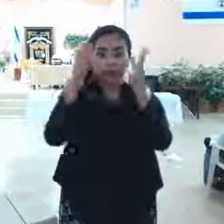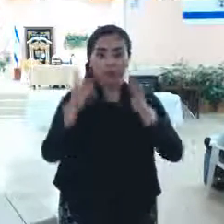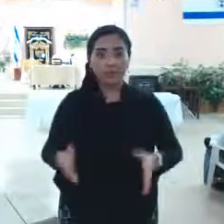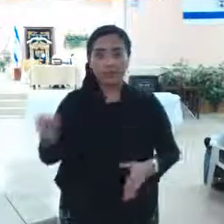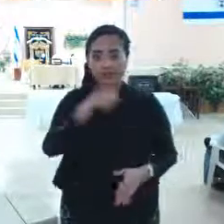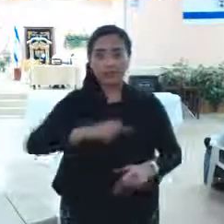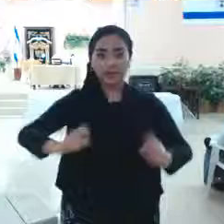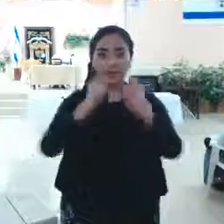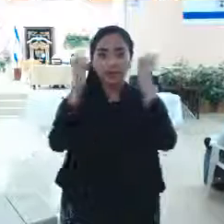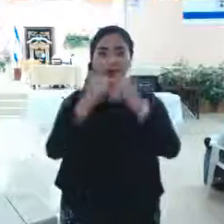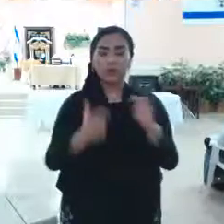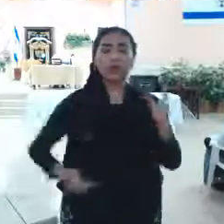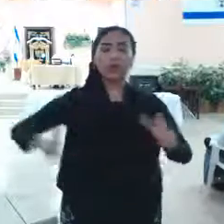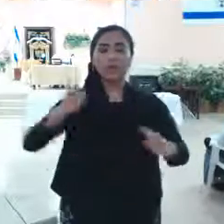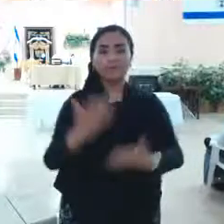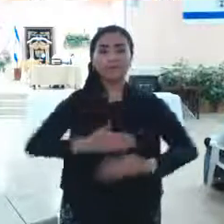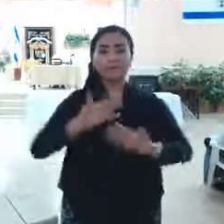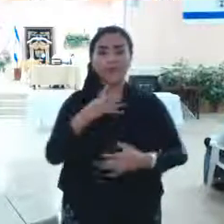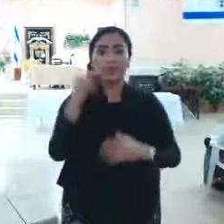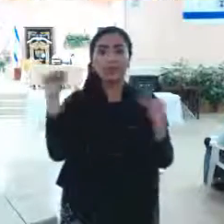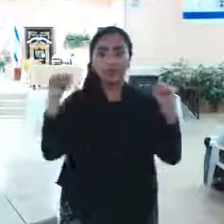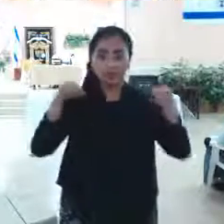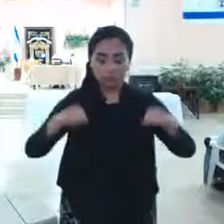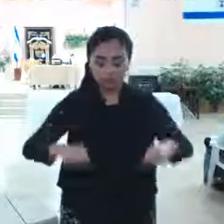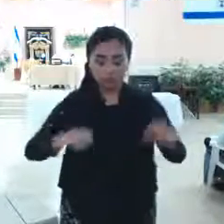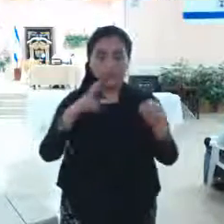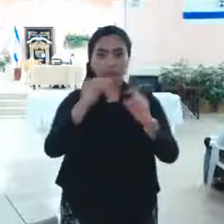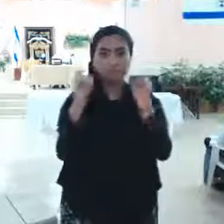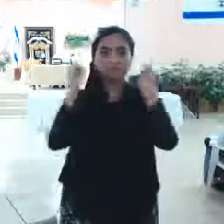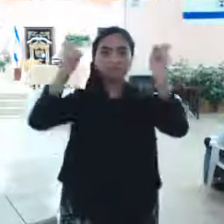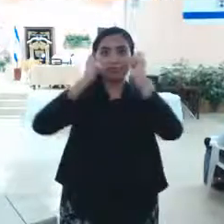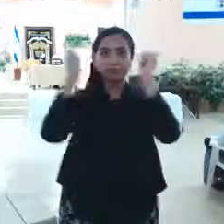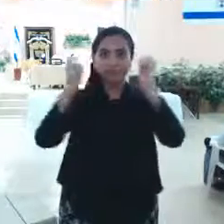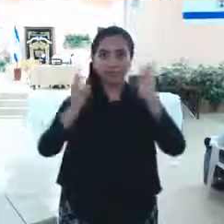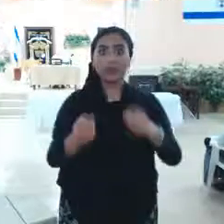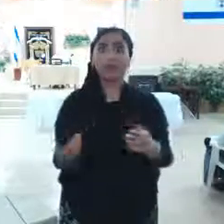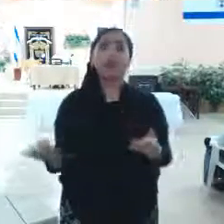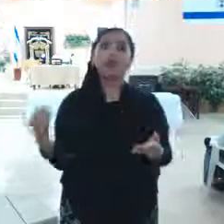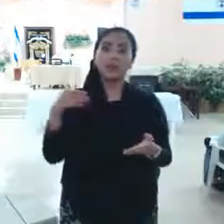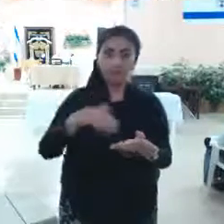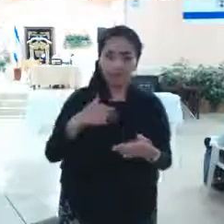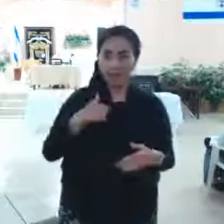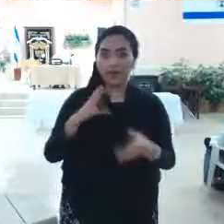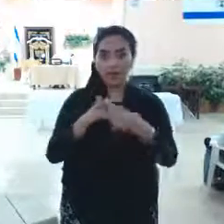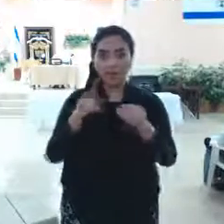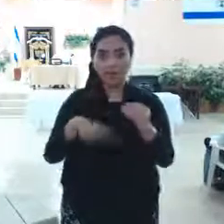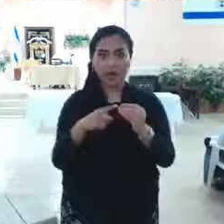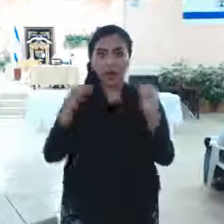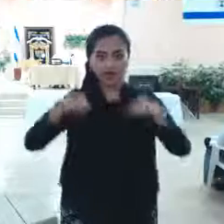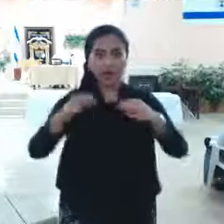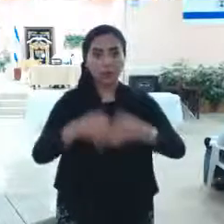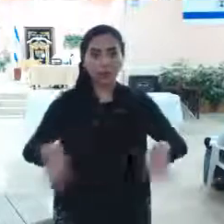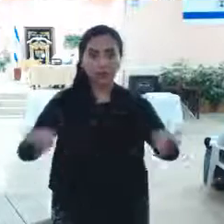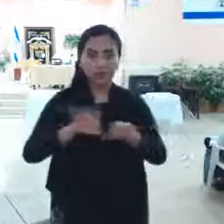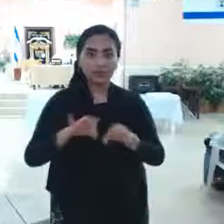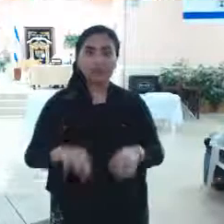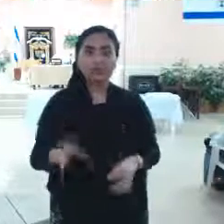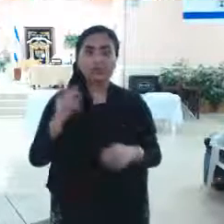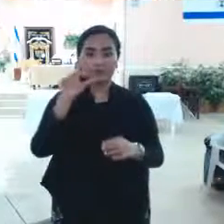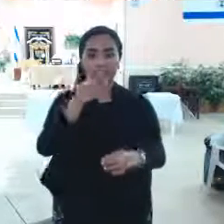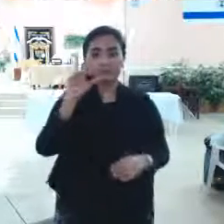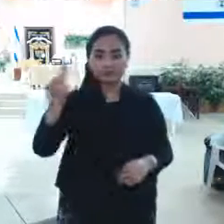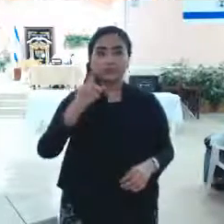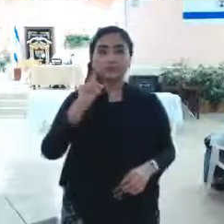ellos exaltaron con gran alegría y se inclinaron y adoraron. Otra Another administración aquí sobre la instruction inclinación. here about bowing.